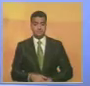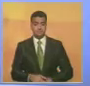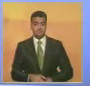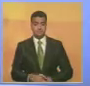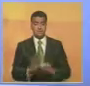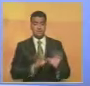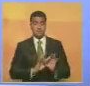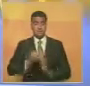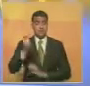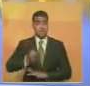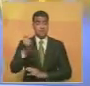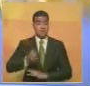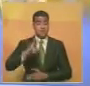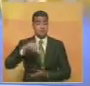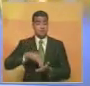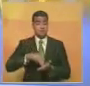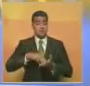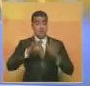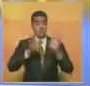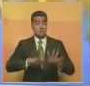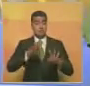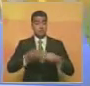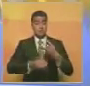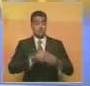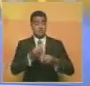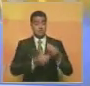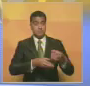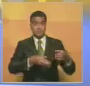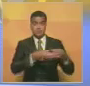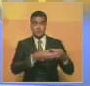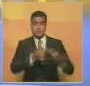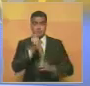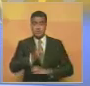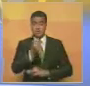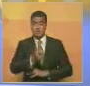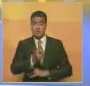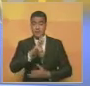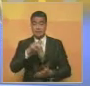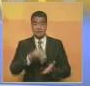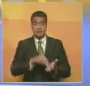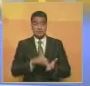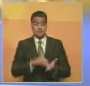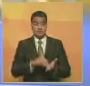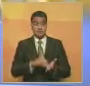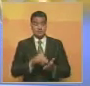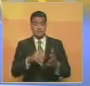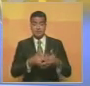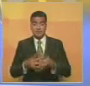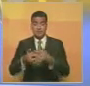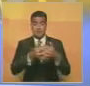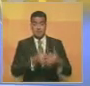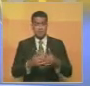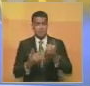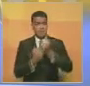La Asociación de Abogados del Estado Miranda homenajeó a la organización que agrupa a los abogados del condado de Miami-Dade en Florida, Estados Unidos,